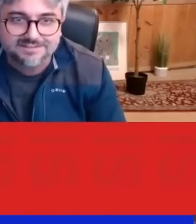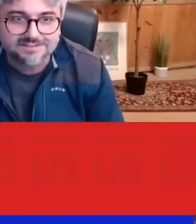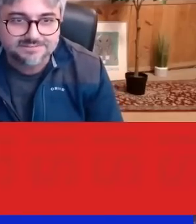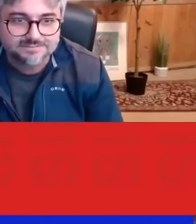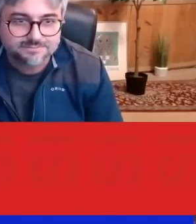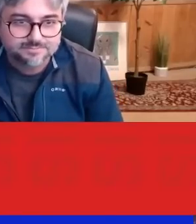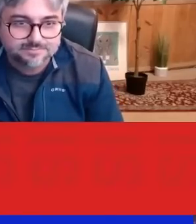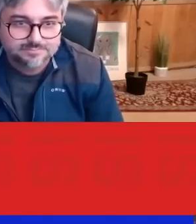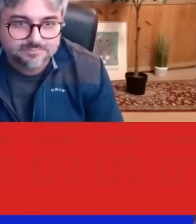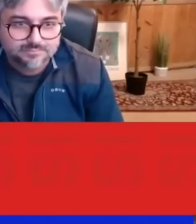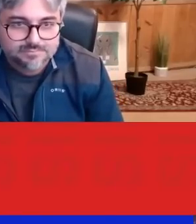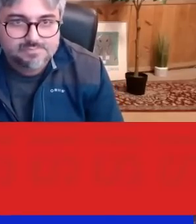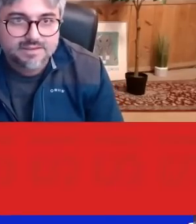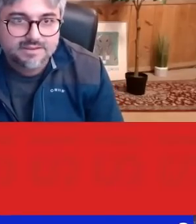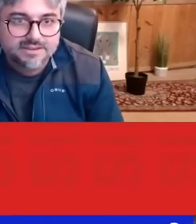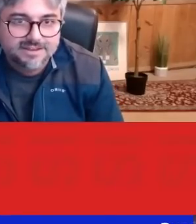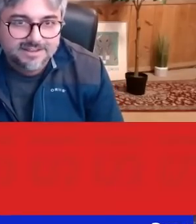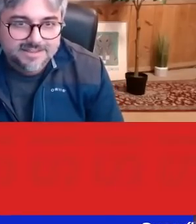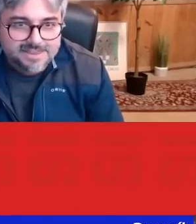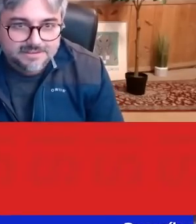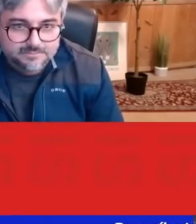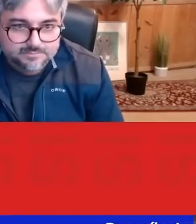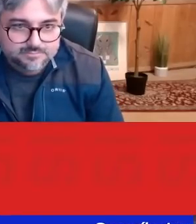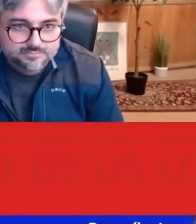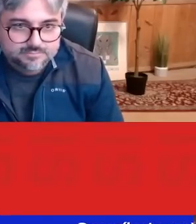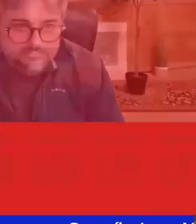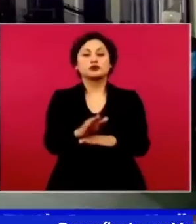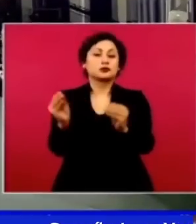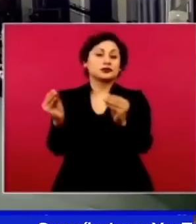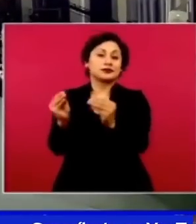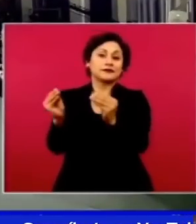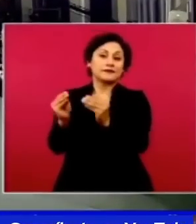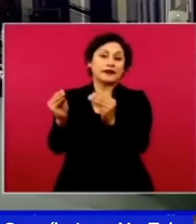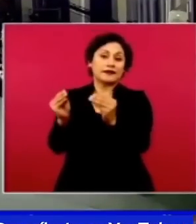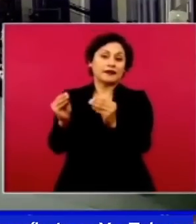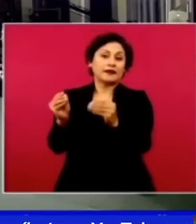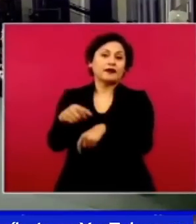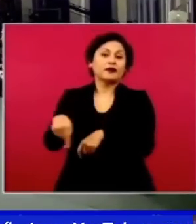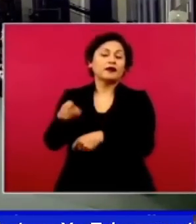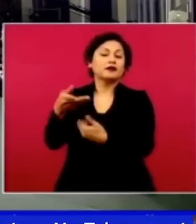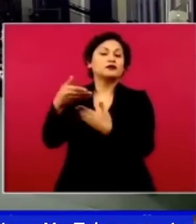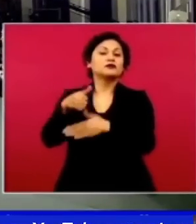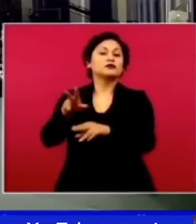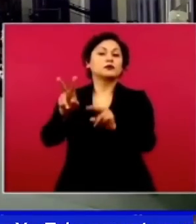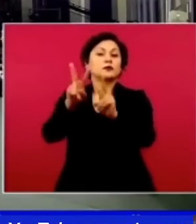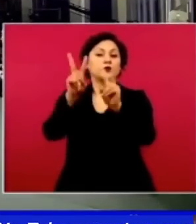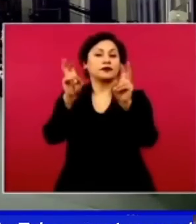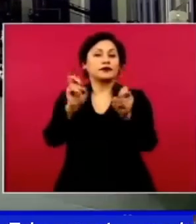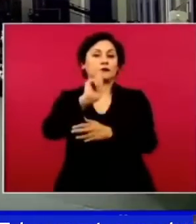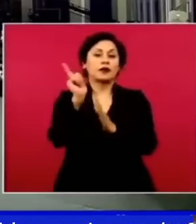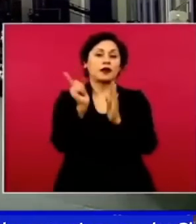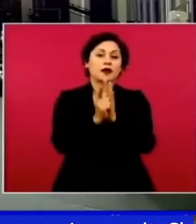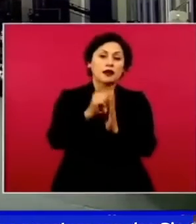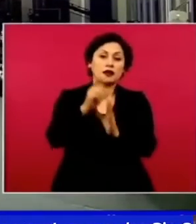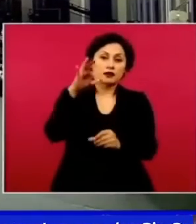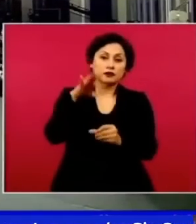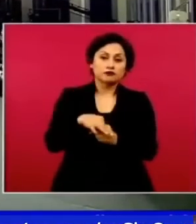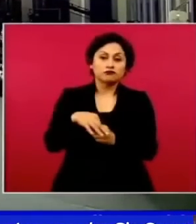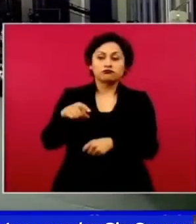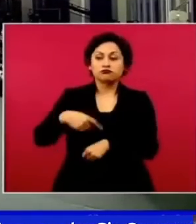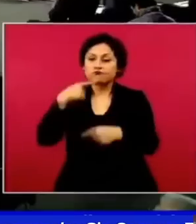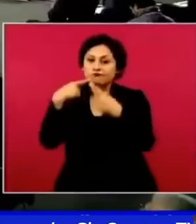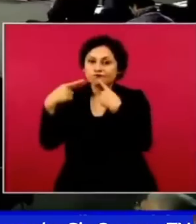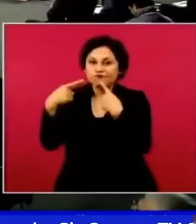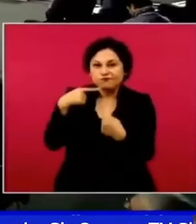Sevilla. Acerca de este debate que se dio precisamente en torno a este plan B de la reforma electoral, hubo argumentos o